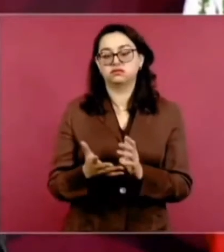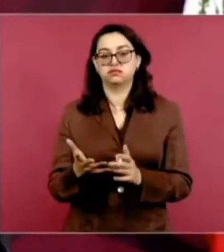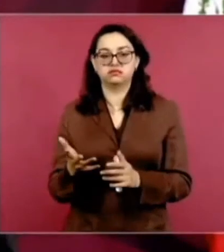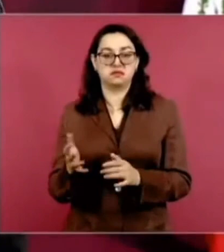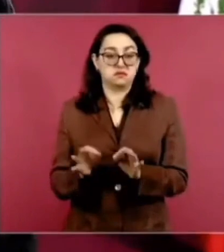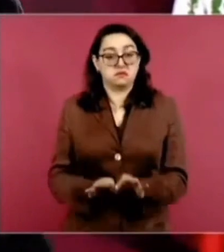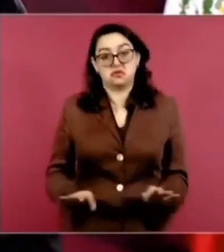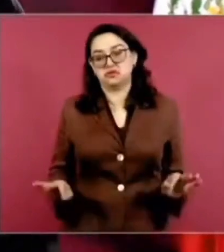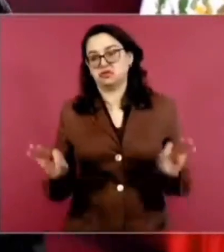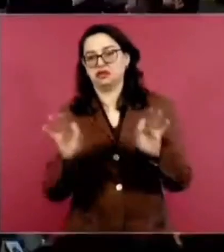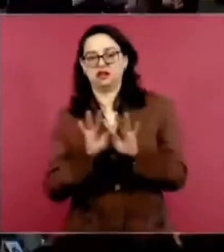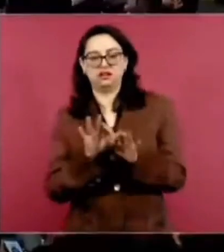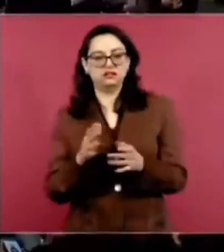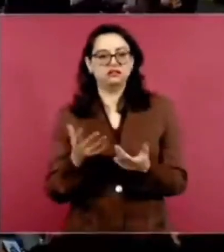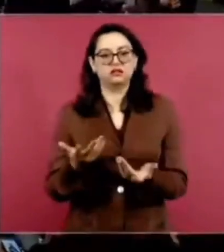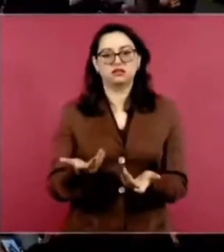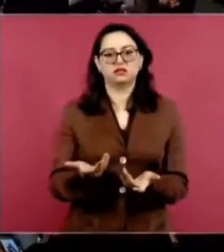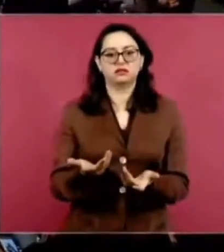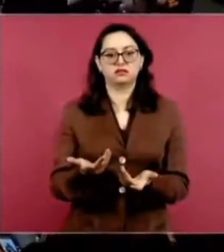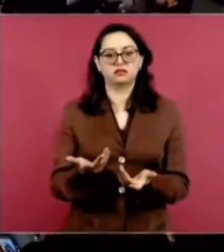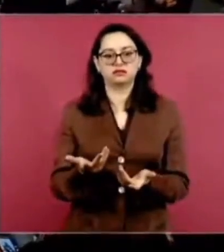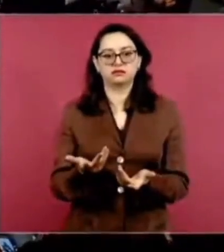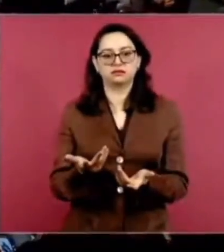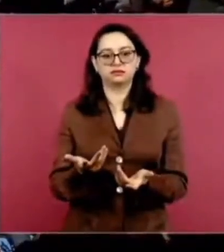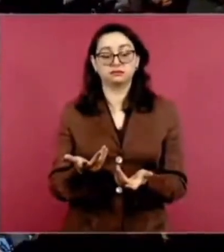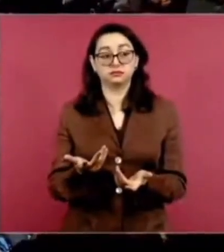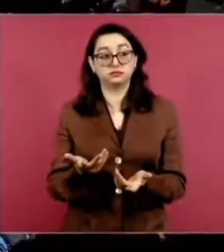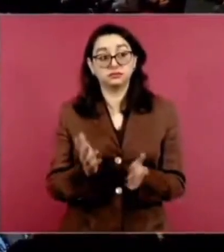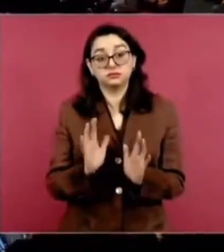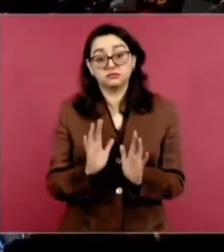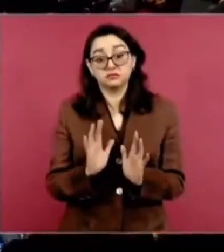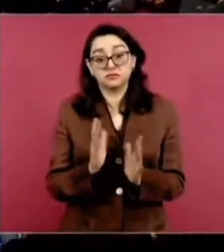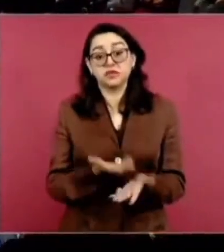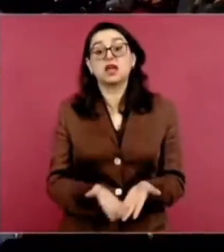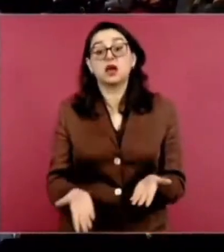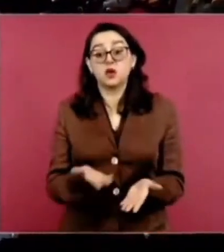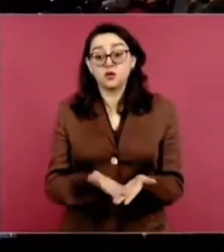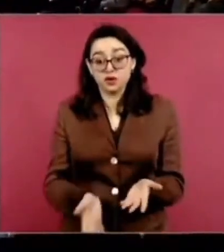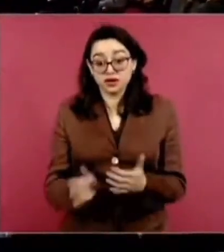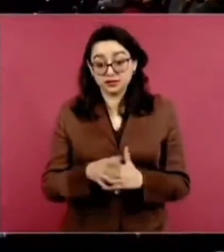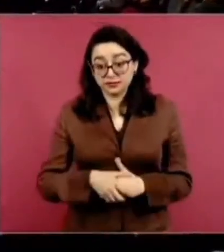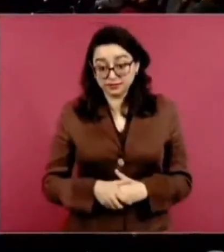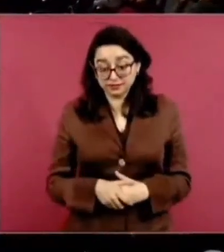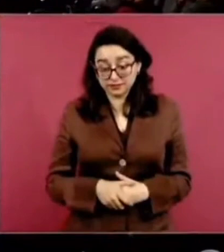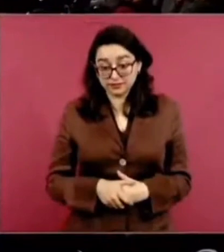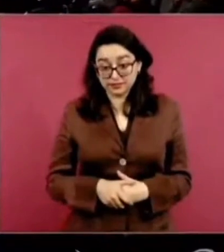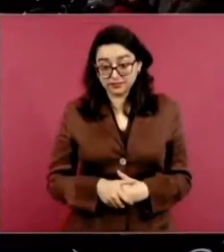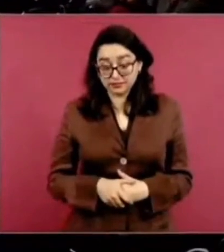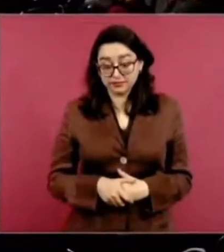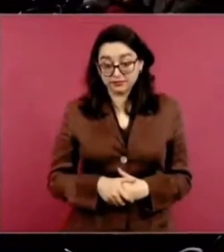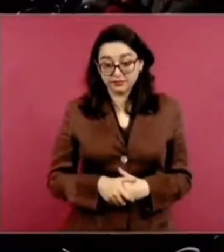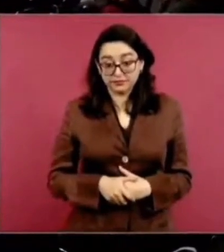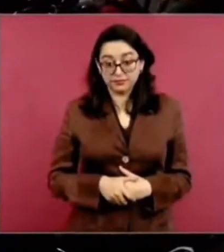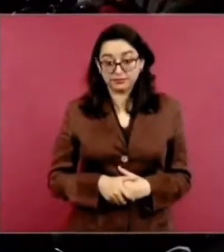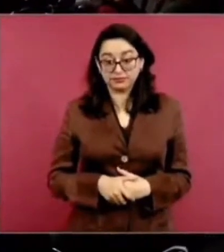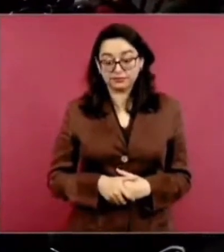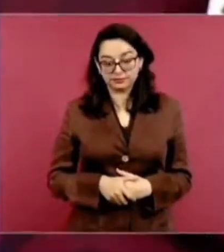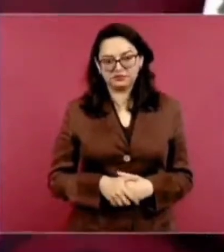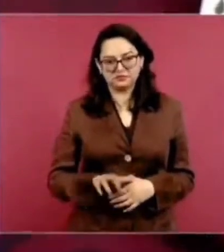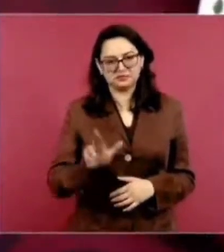Recuerdo que cuando se estaba buscando aprobar en el Congreso de Estados